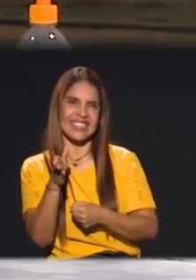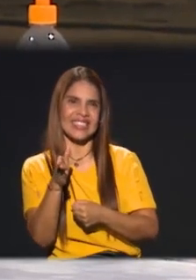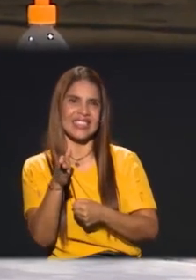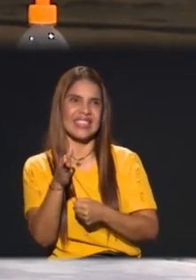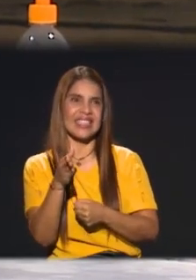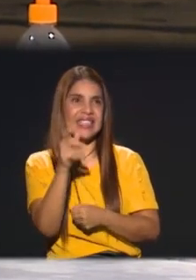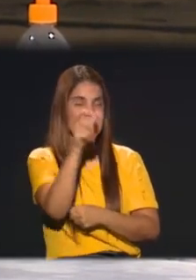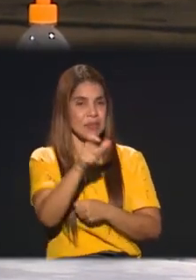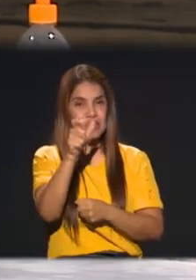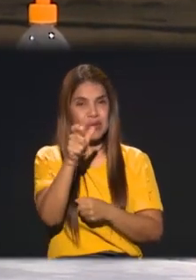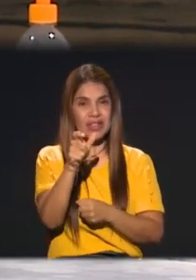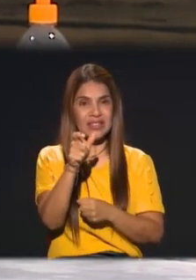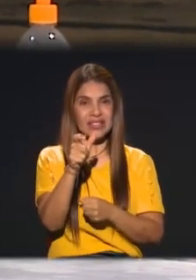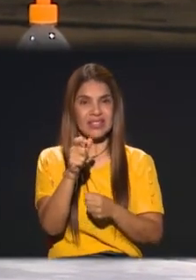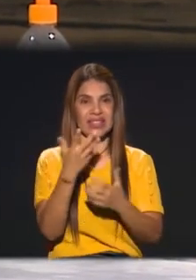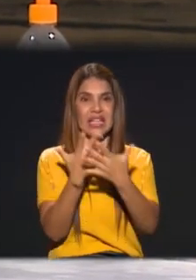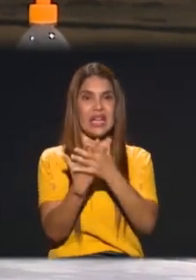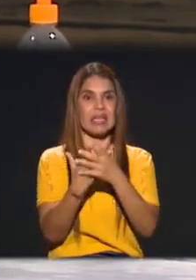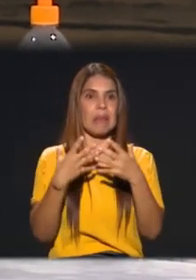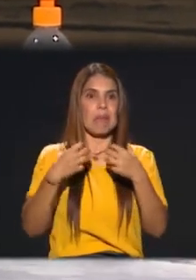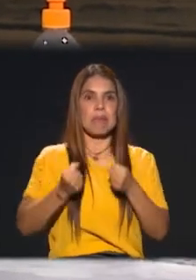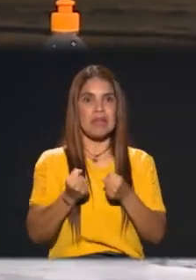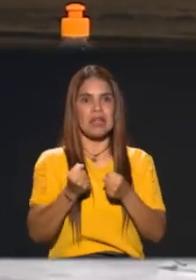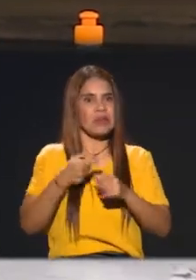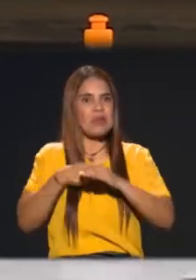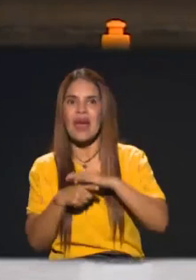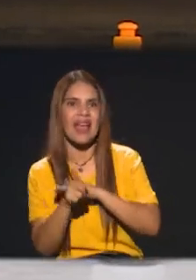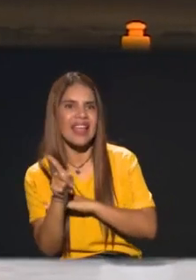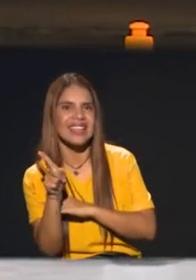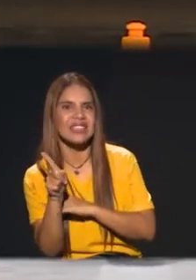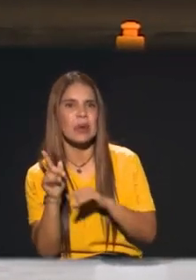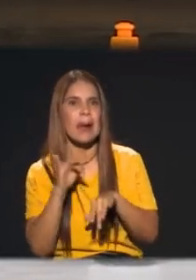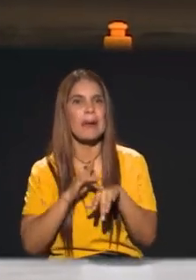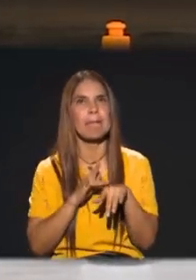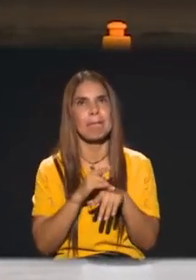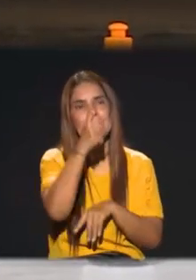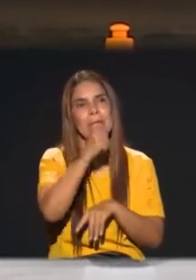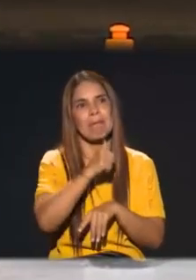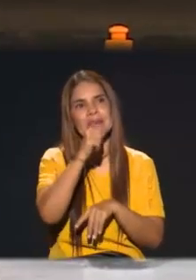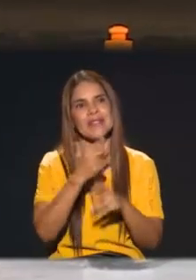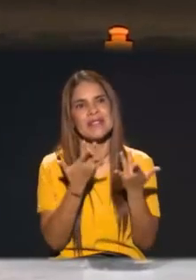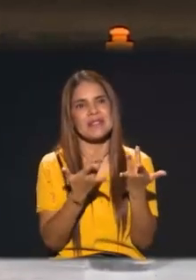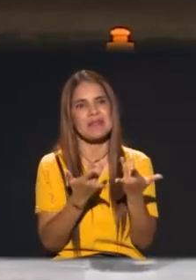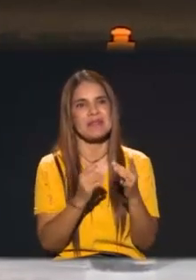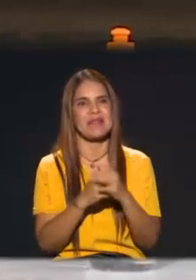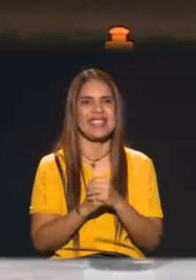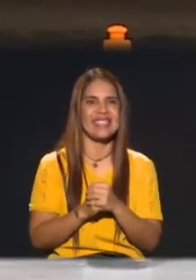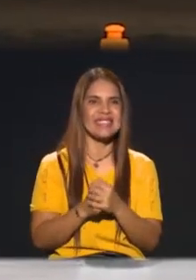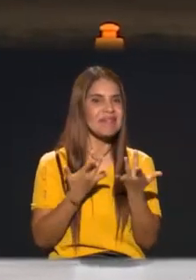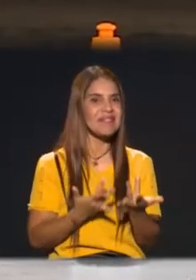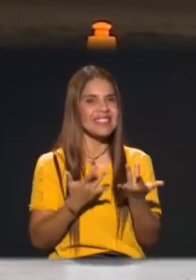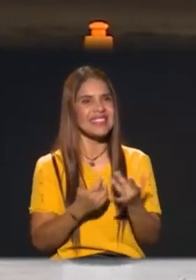va. Es un público cautivo. Entonces yo estaba en la cárcel contándole eso. Estaba yo contándole: muchachos, vamos a arribar un viaje. Y todos me miraban